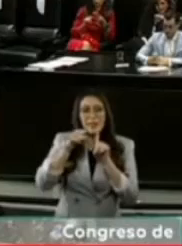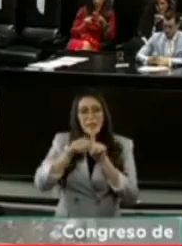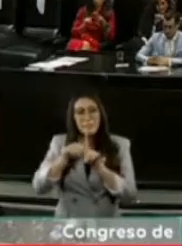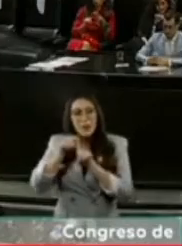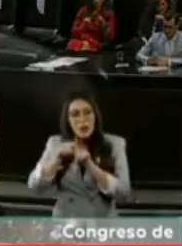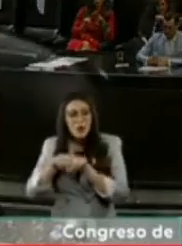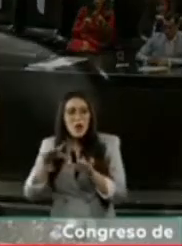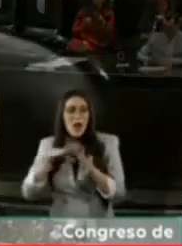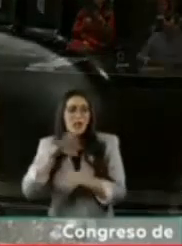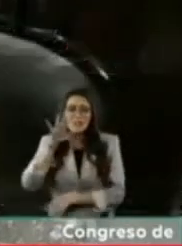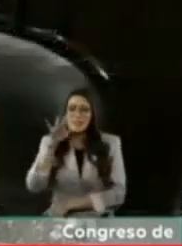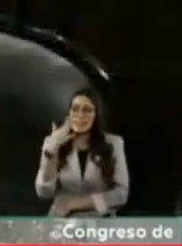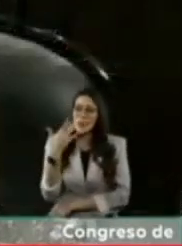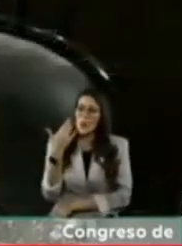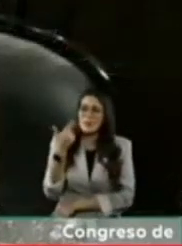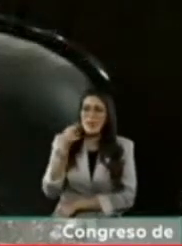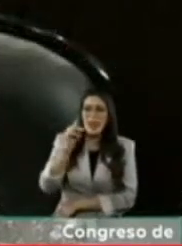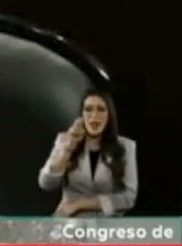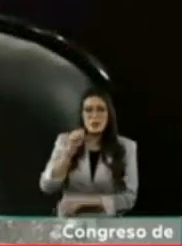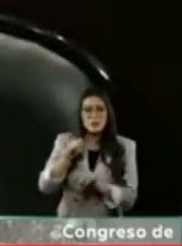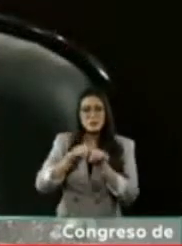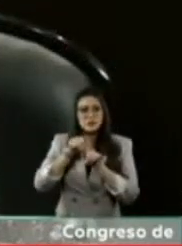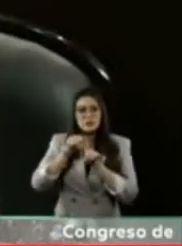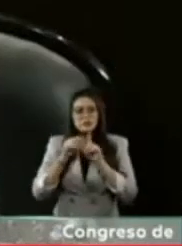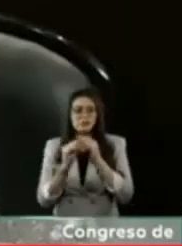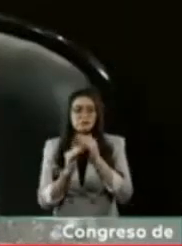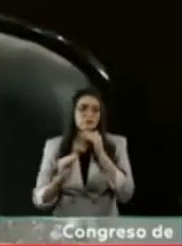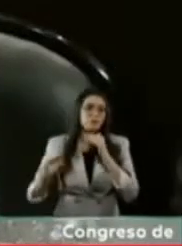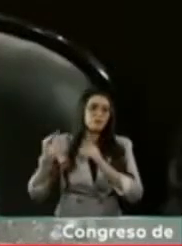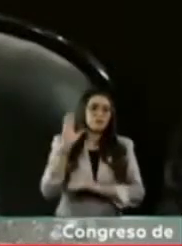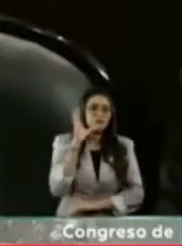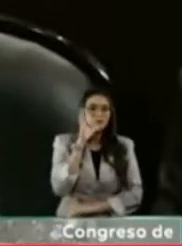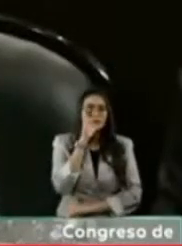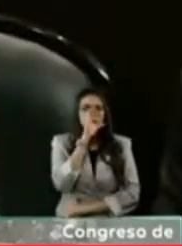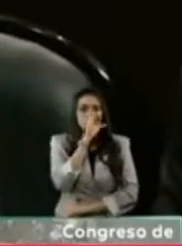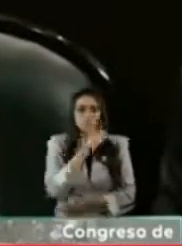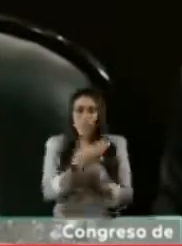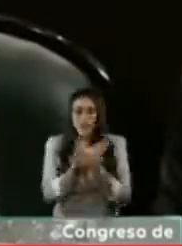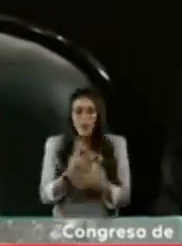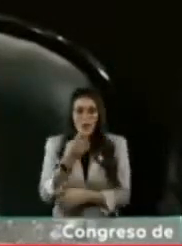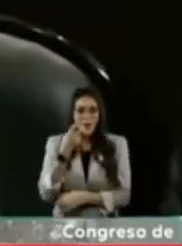Genaro García Luna hasta el 16 de octubre. Es,